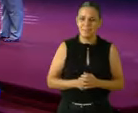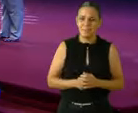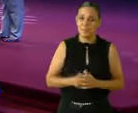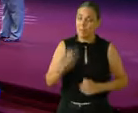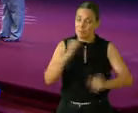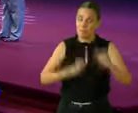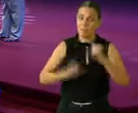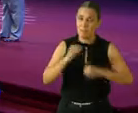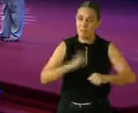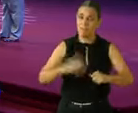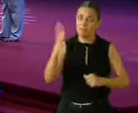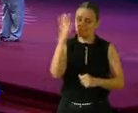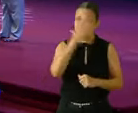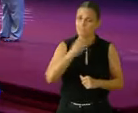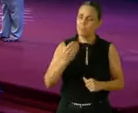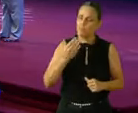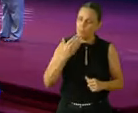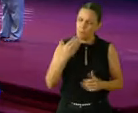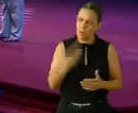Solteros. Qué bueno.